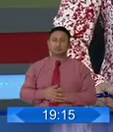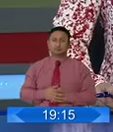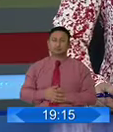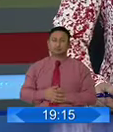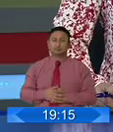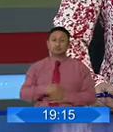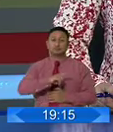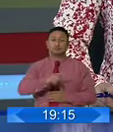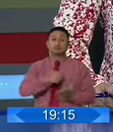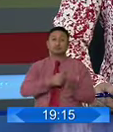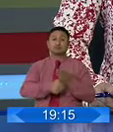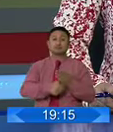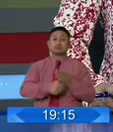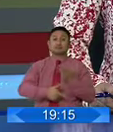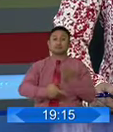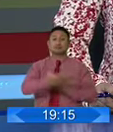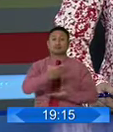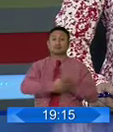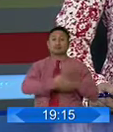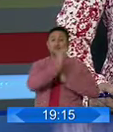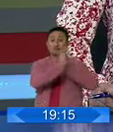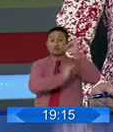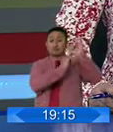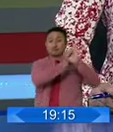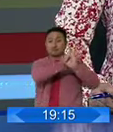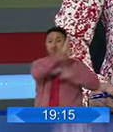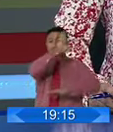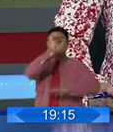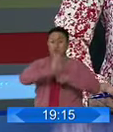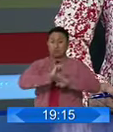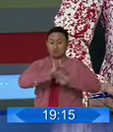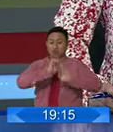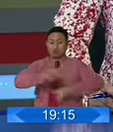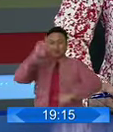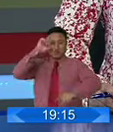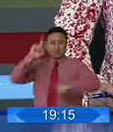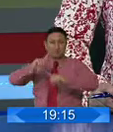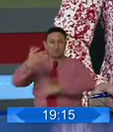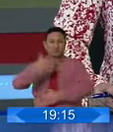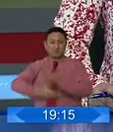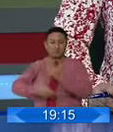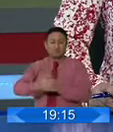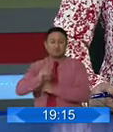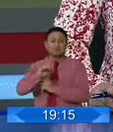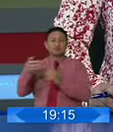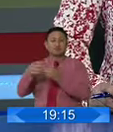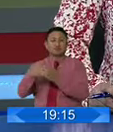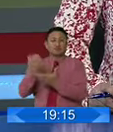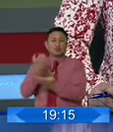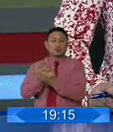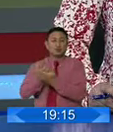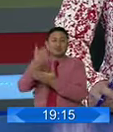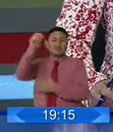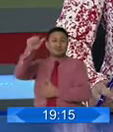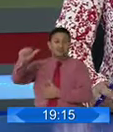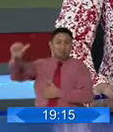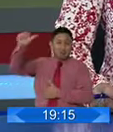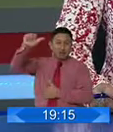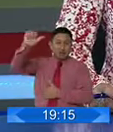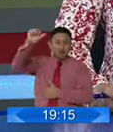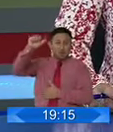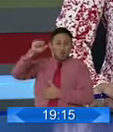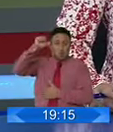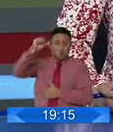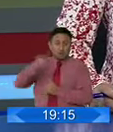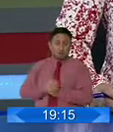A través del Ministerio de Comercio Exterior, Ecuador busca lograr un acuerdo comercial con la Comisión Económica Euroasiática. En este encuentro se